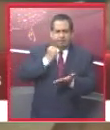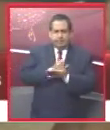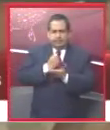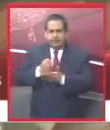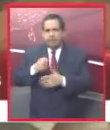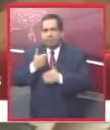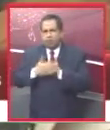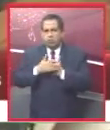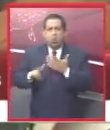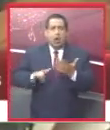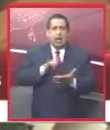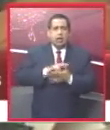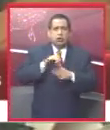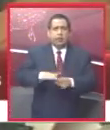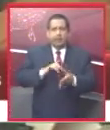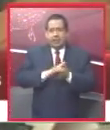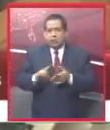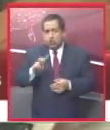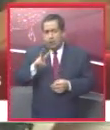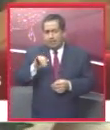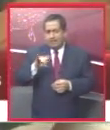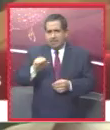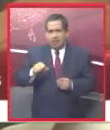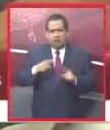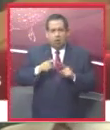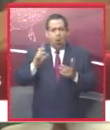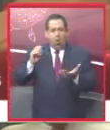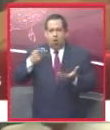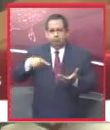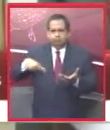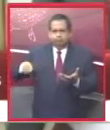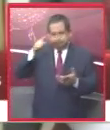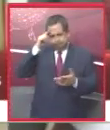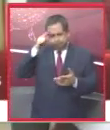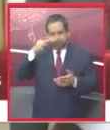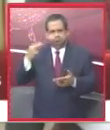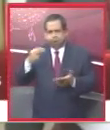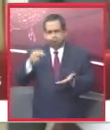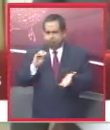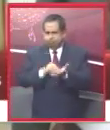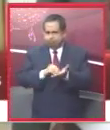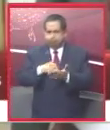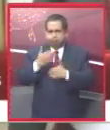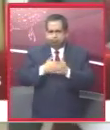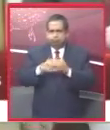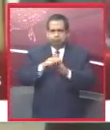la Ley General sobre Derechos de las Víctimas, o el nombre que el legislador determine ponerle a esta